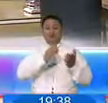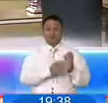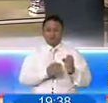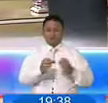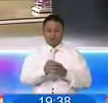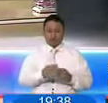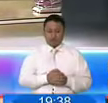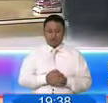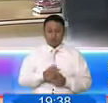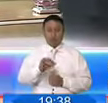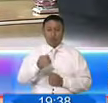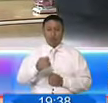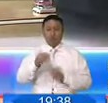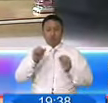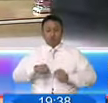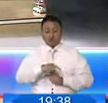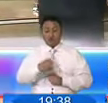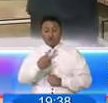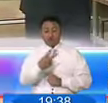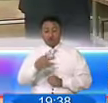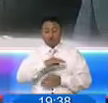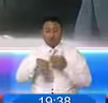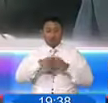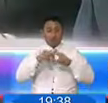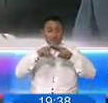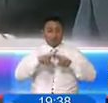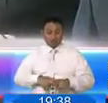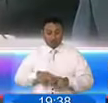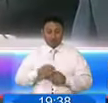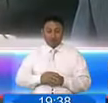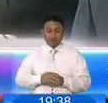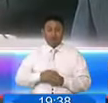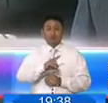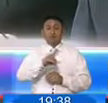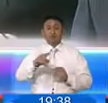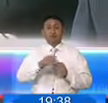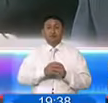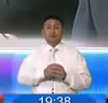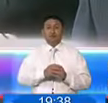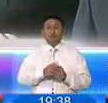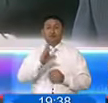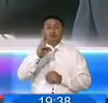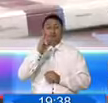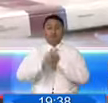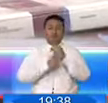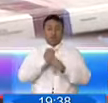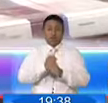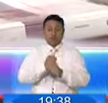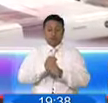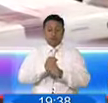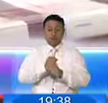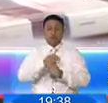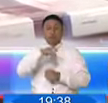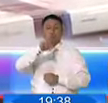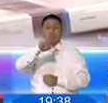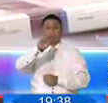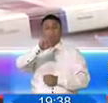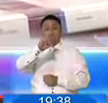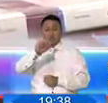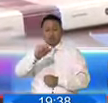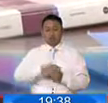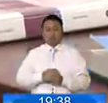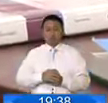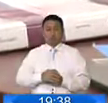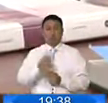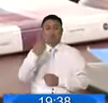de este jueves también se revisaron estas sentencias amores se le redujo la pena de cárcel a seis años mientras que para ver a la sanción